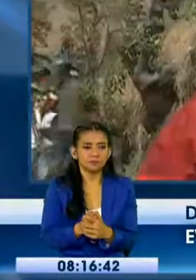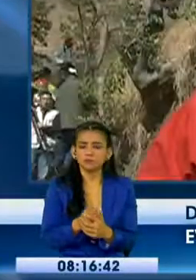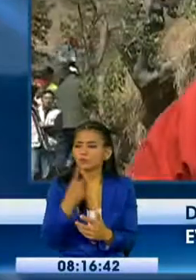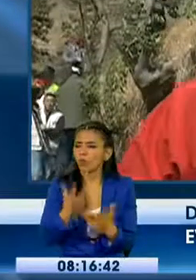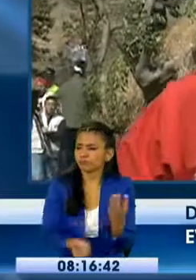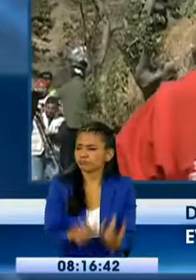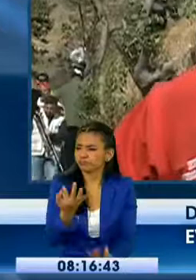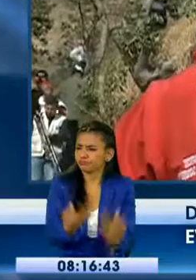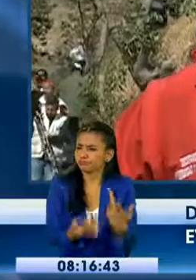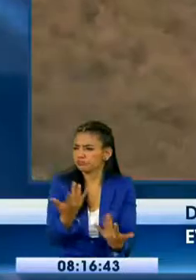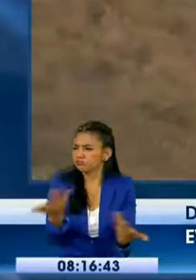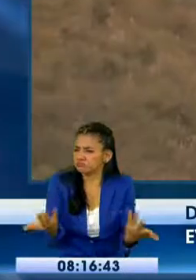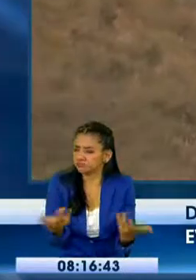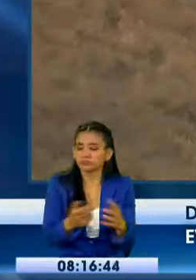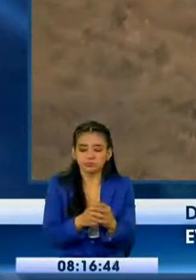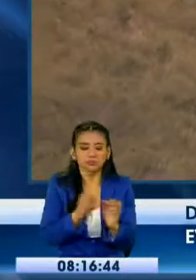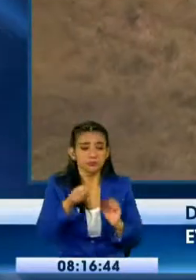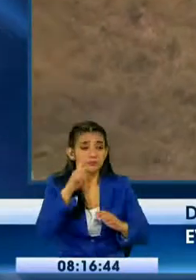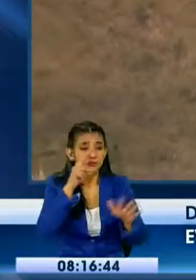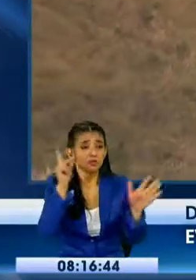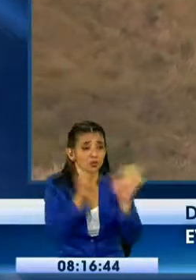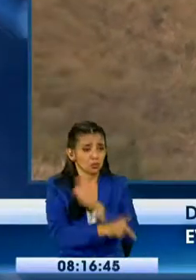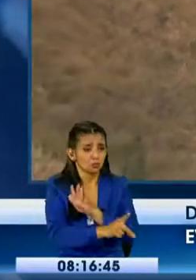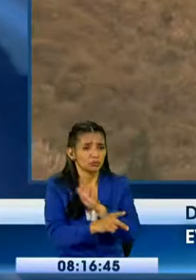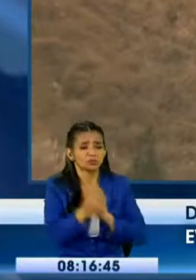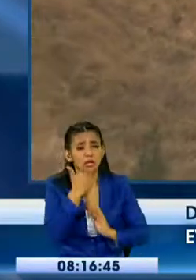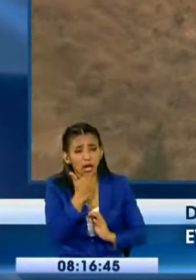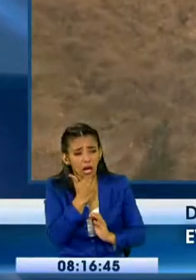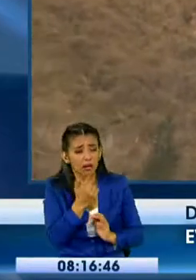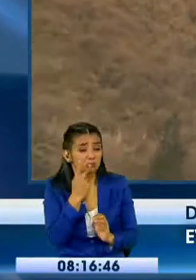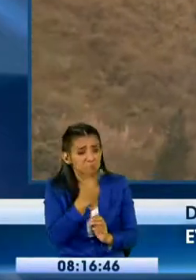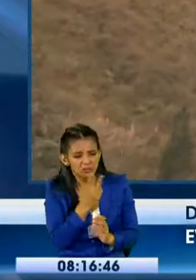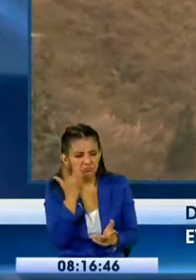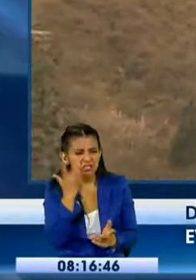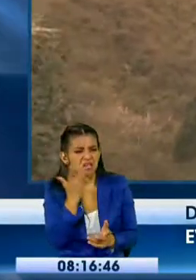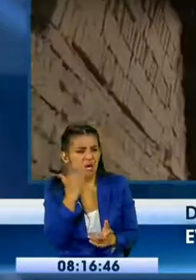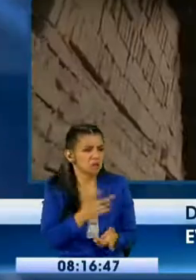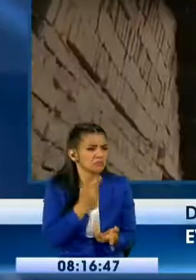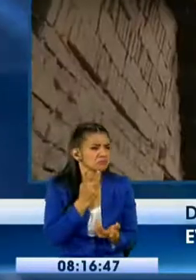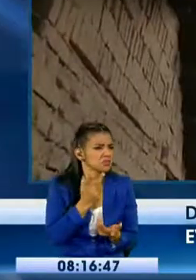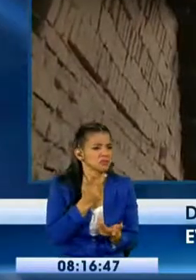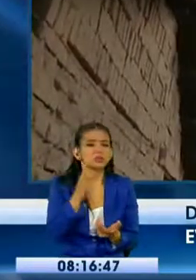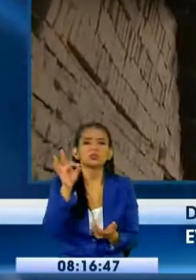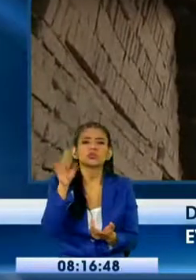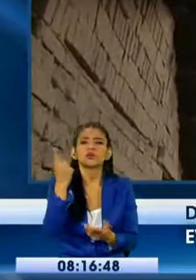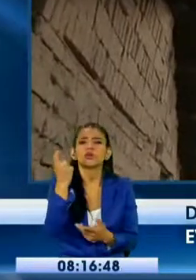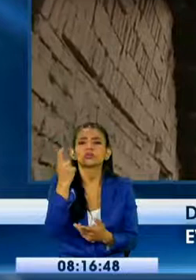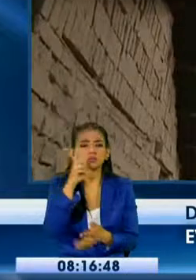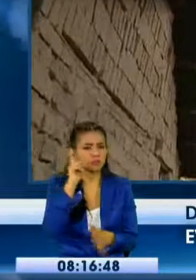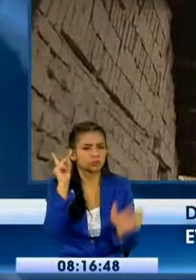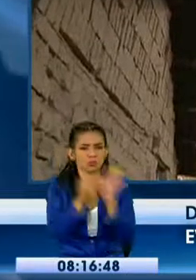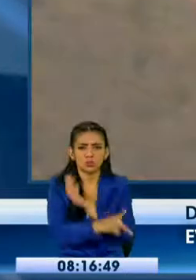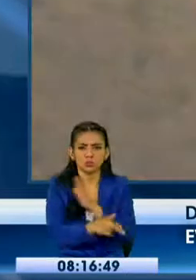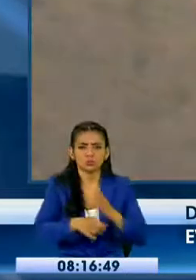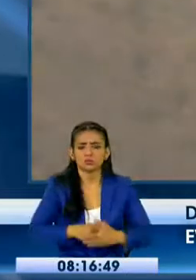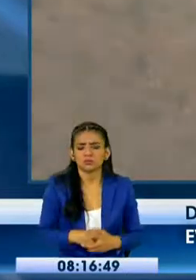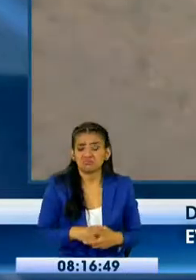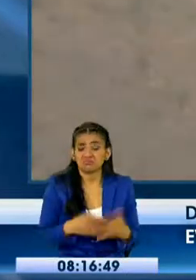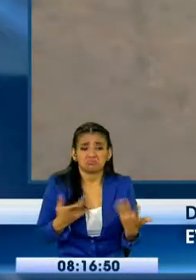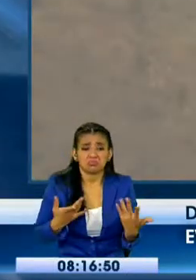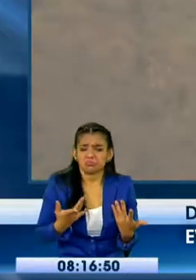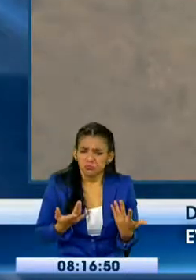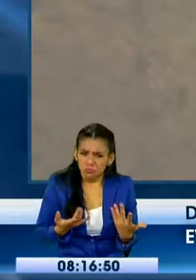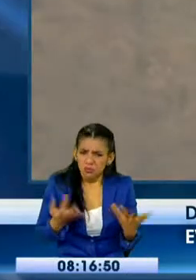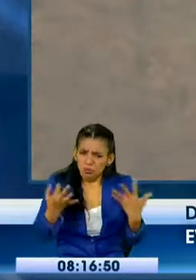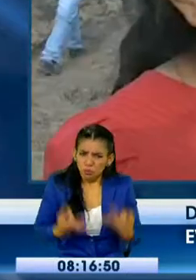que denuncie, por favor, que denuncie algún acto anormal que pueda observar al 911. No puede ser posible